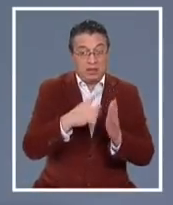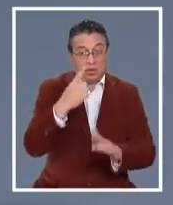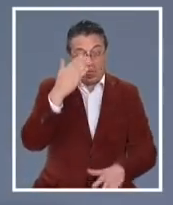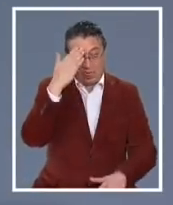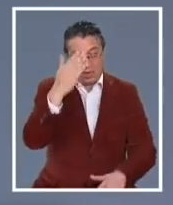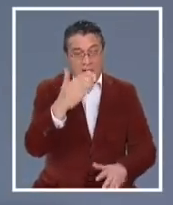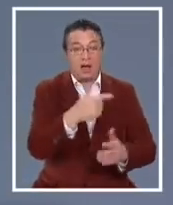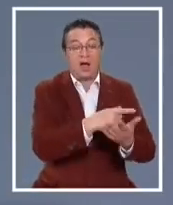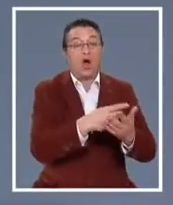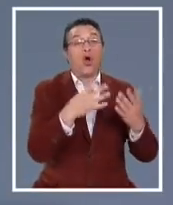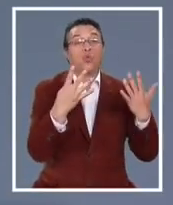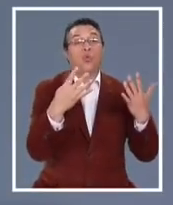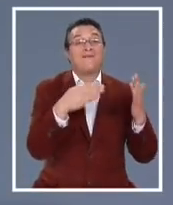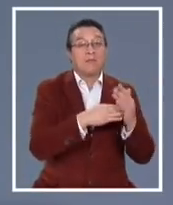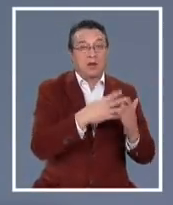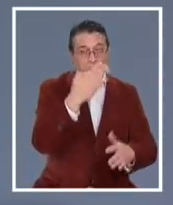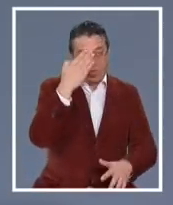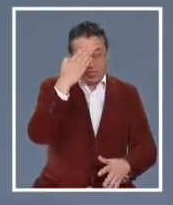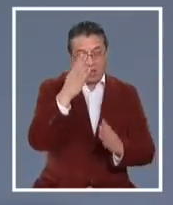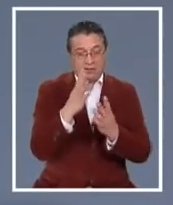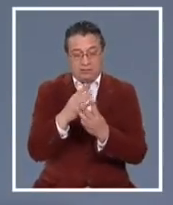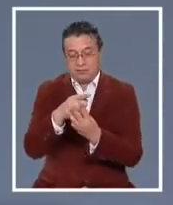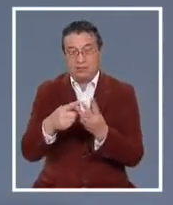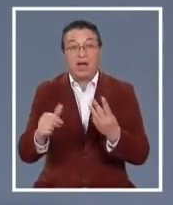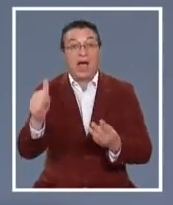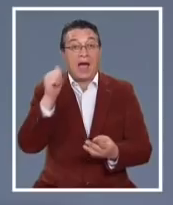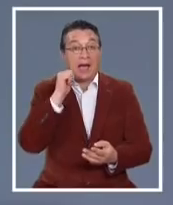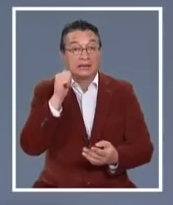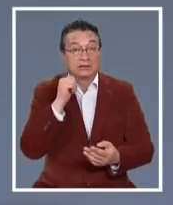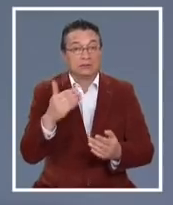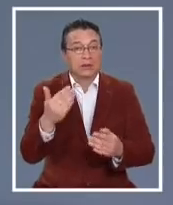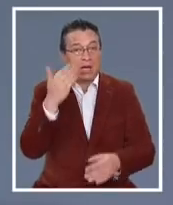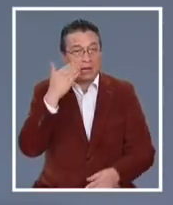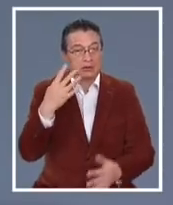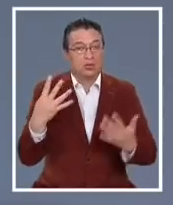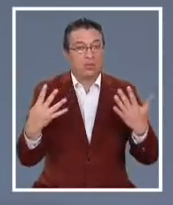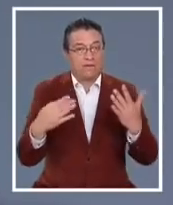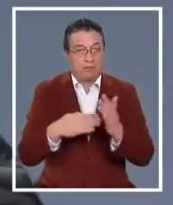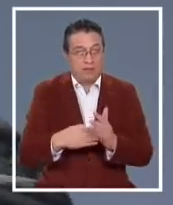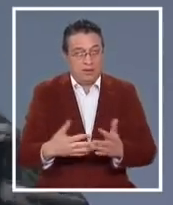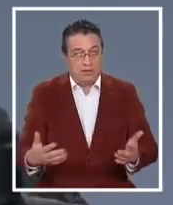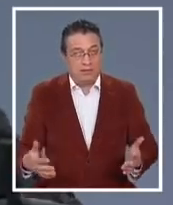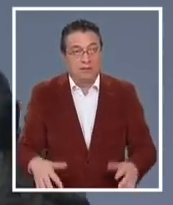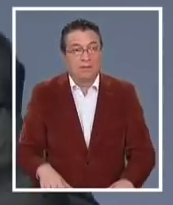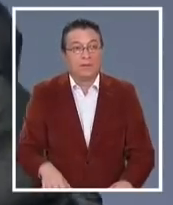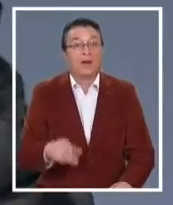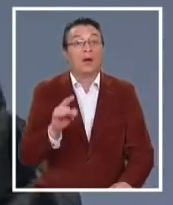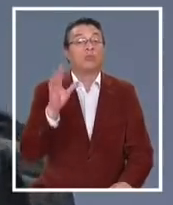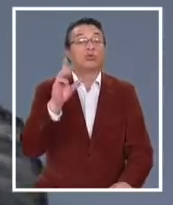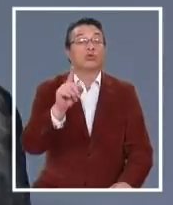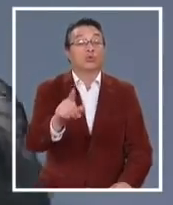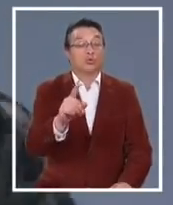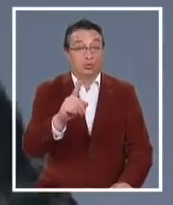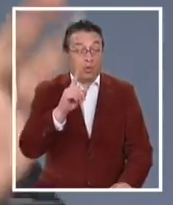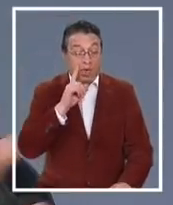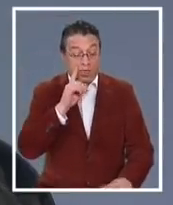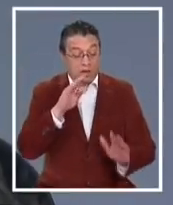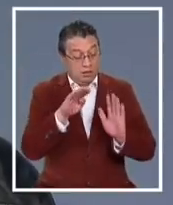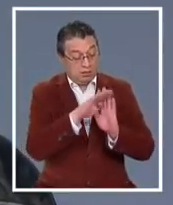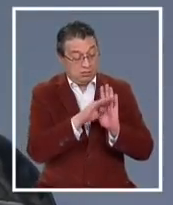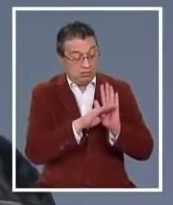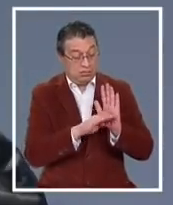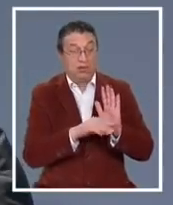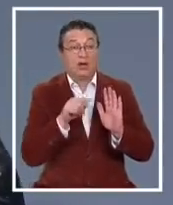día, 9.000 al día. Uh-huh. Ayer estuvimos cerca de los 9.000. Si tú tienes ese